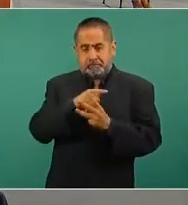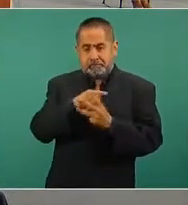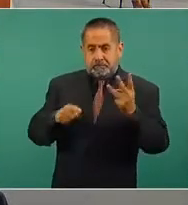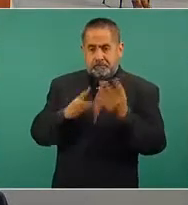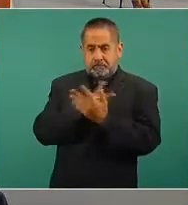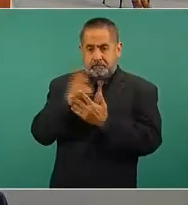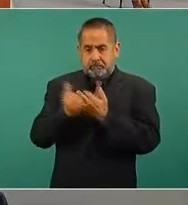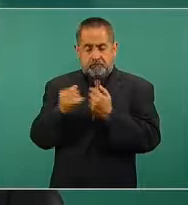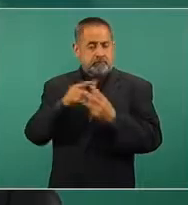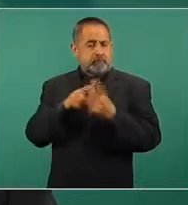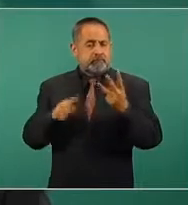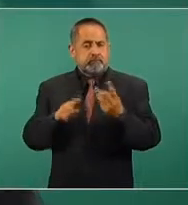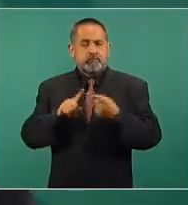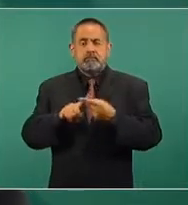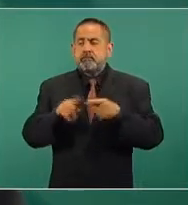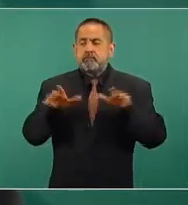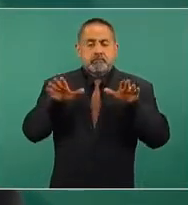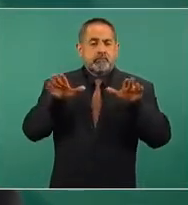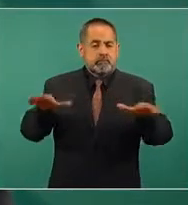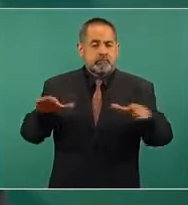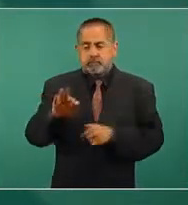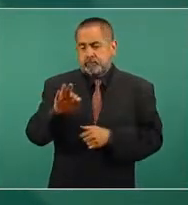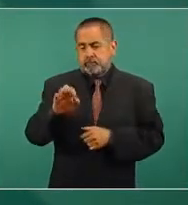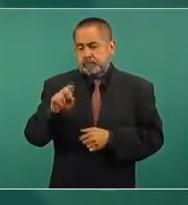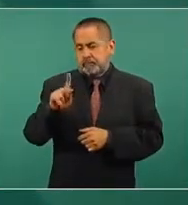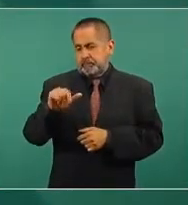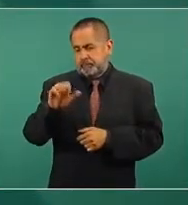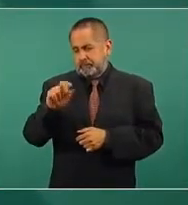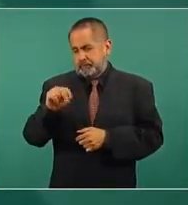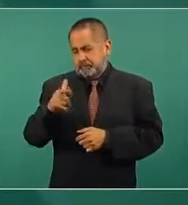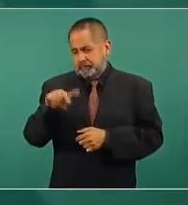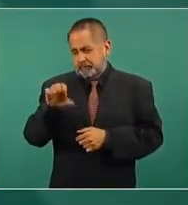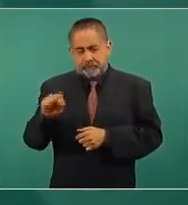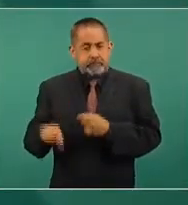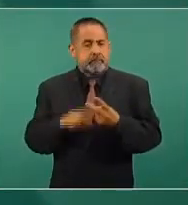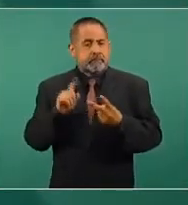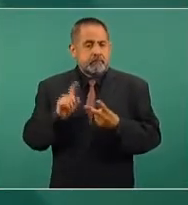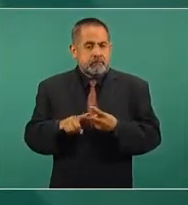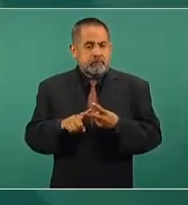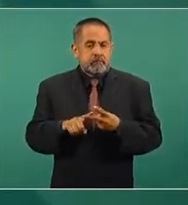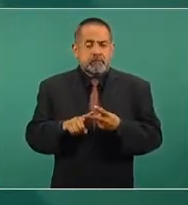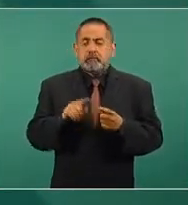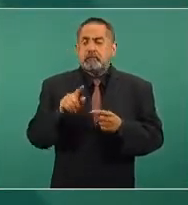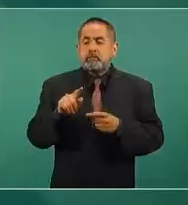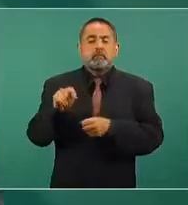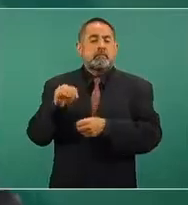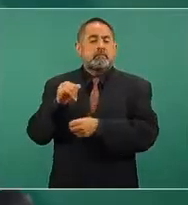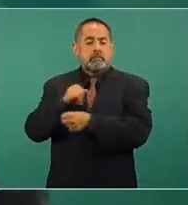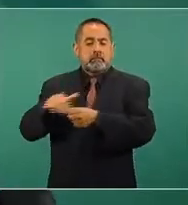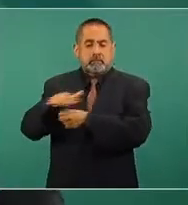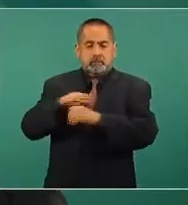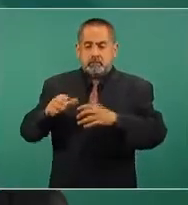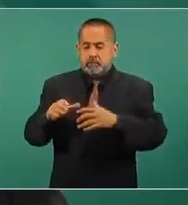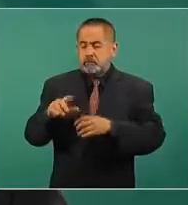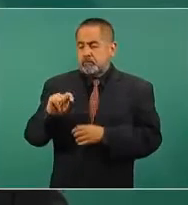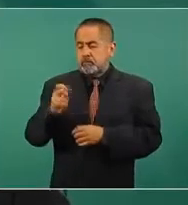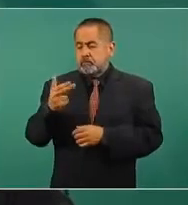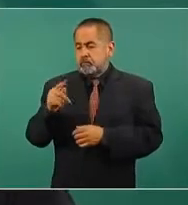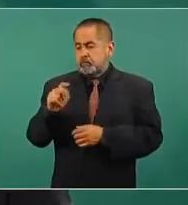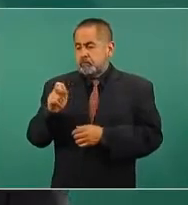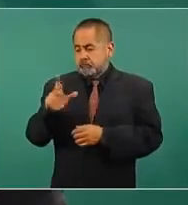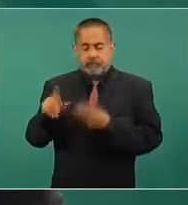Estamos hablando del aeropuerto Felipe Ángeles, lo que corresponde al corredor del Istmo de Tehuantepec y lo que es el corredor